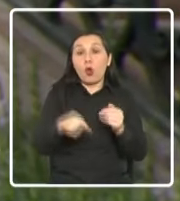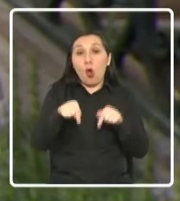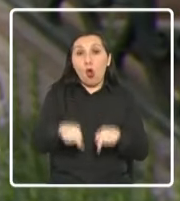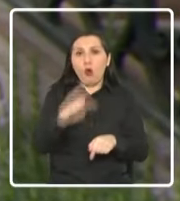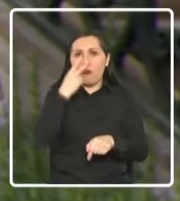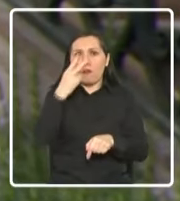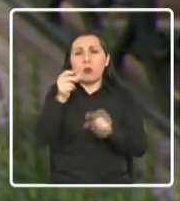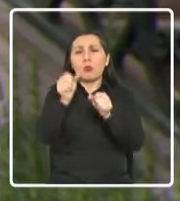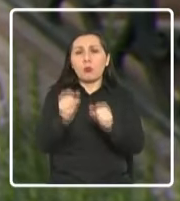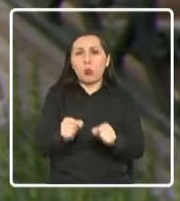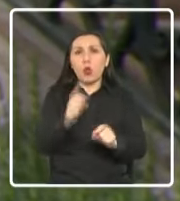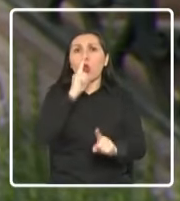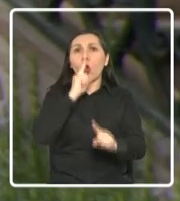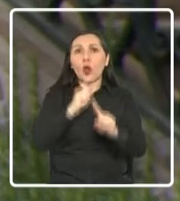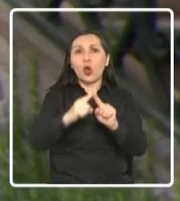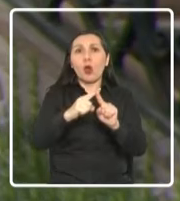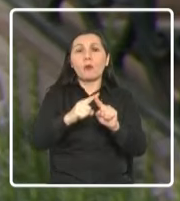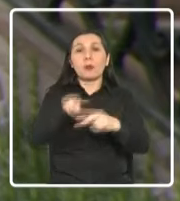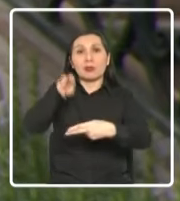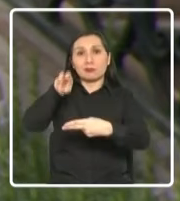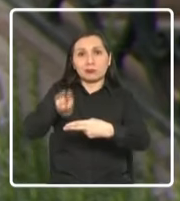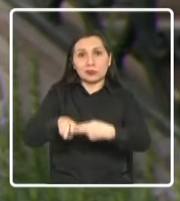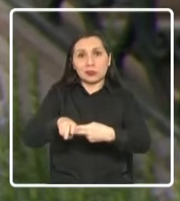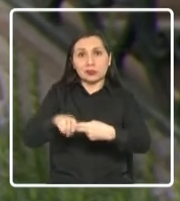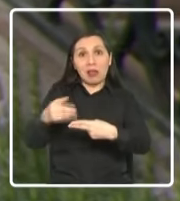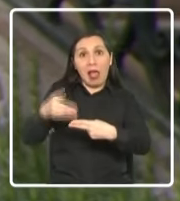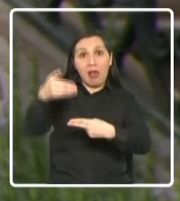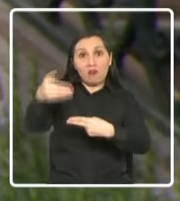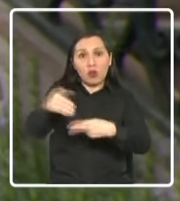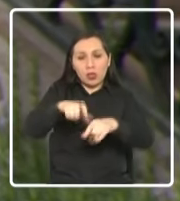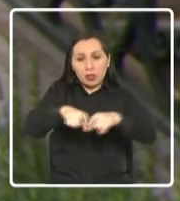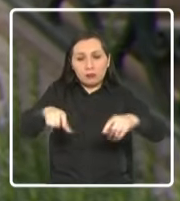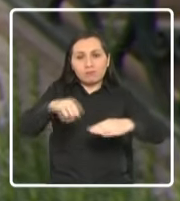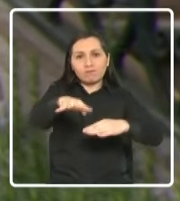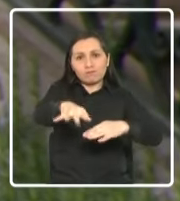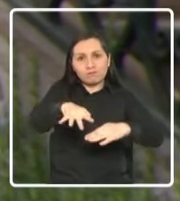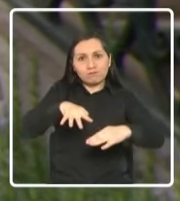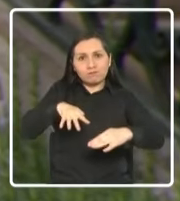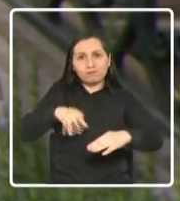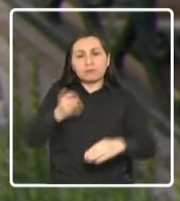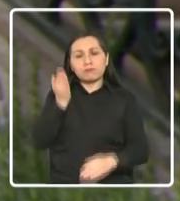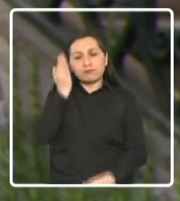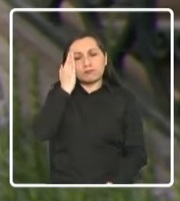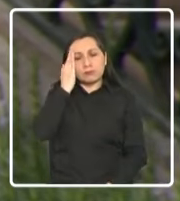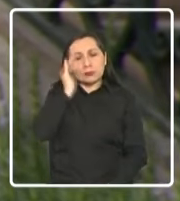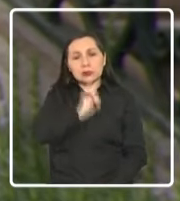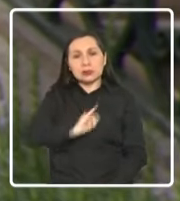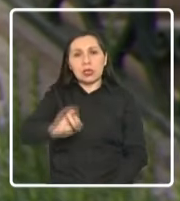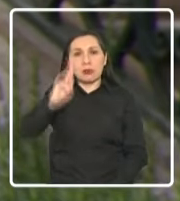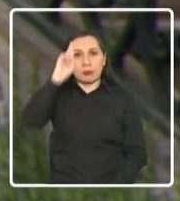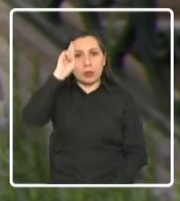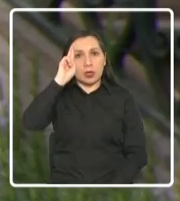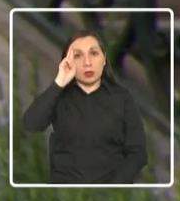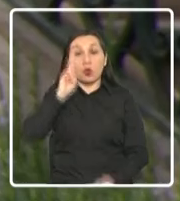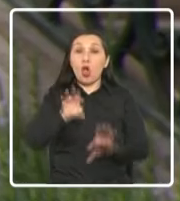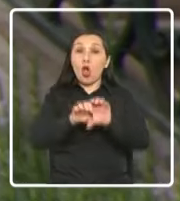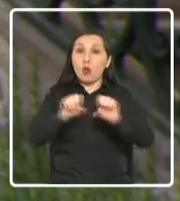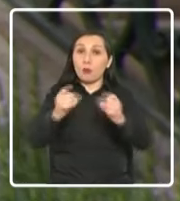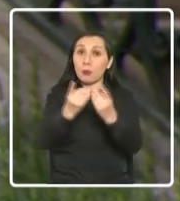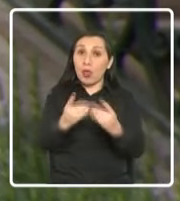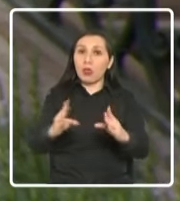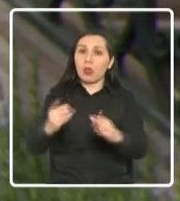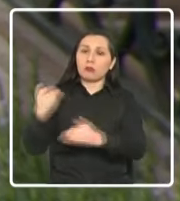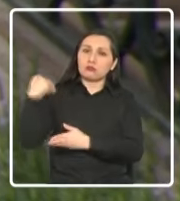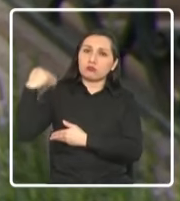ver sus nombres en una banca que los recuerda para siempre. Y es que su compromiso democrático es un